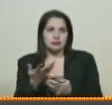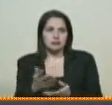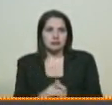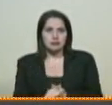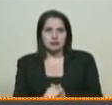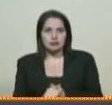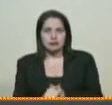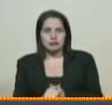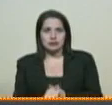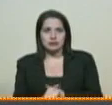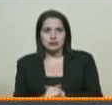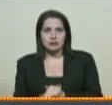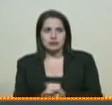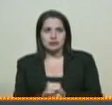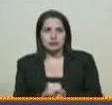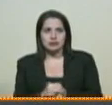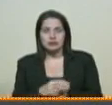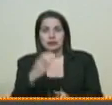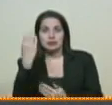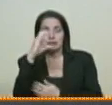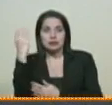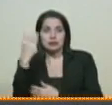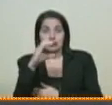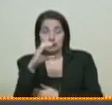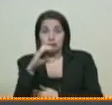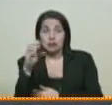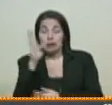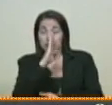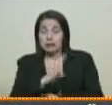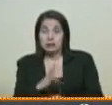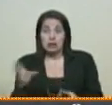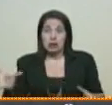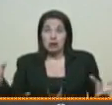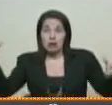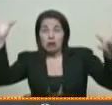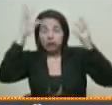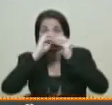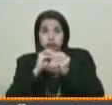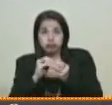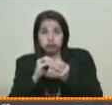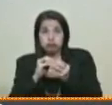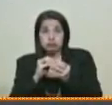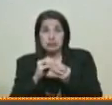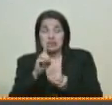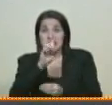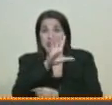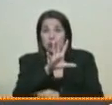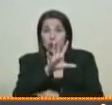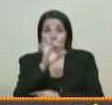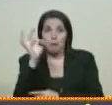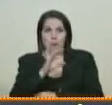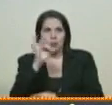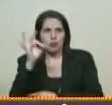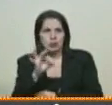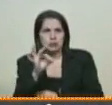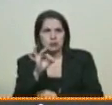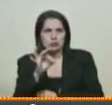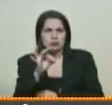escondidos en Colombia y en Brasil, los recaudamos así. Y pasamos de 5% de billetes de